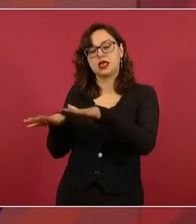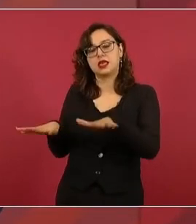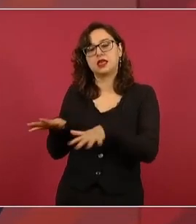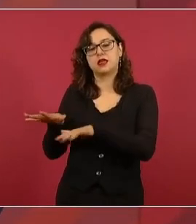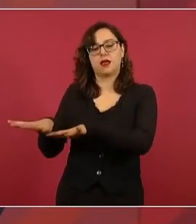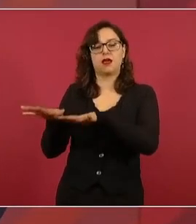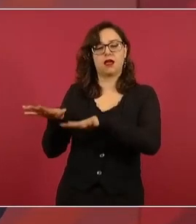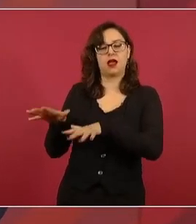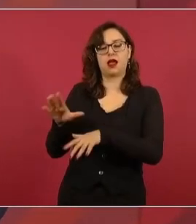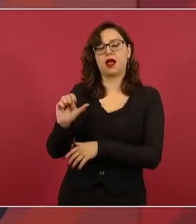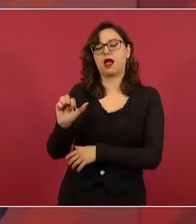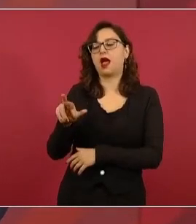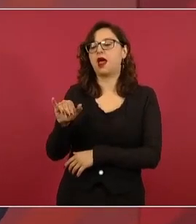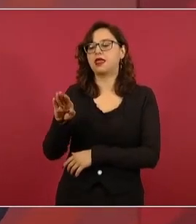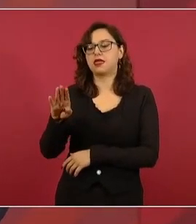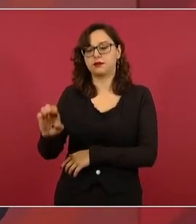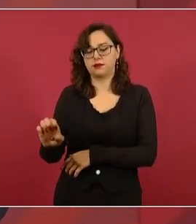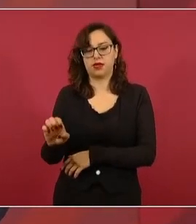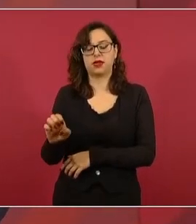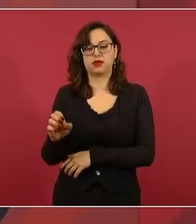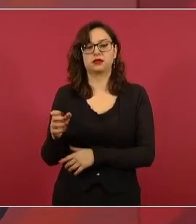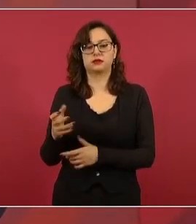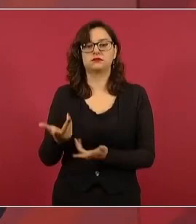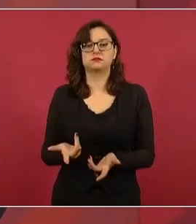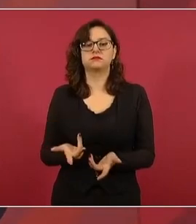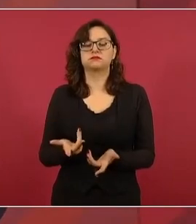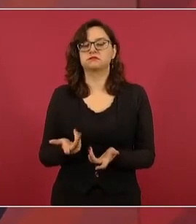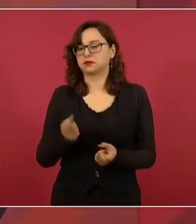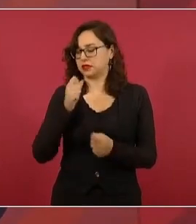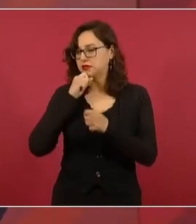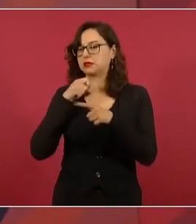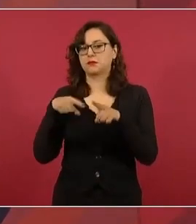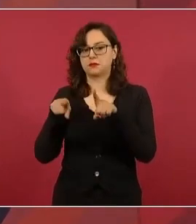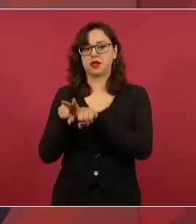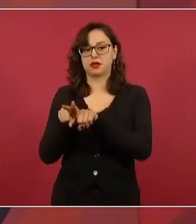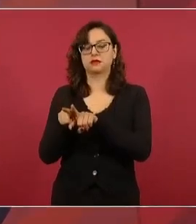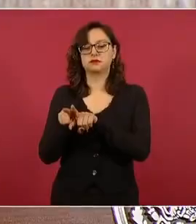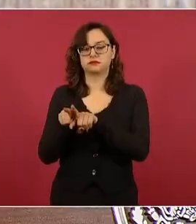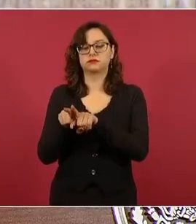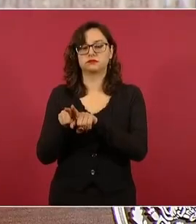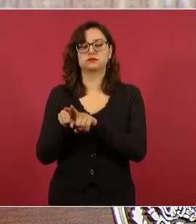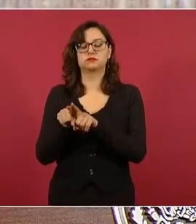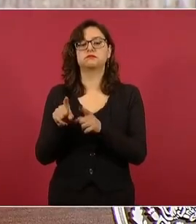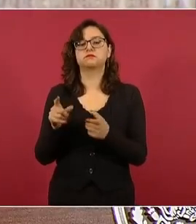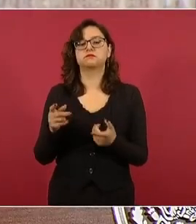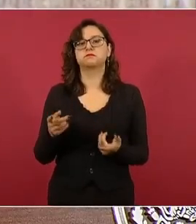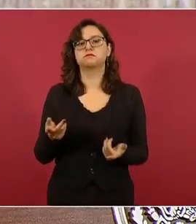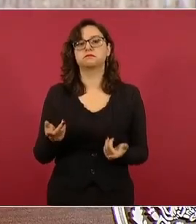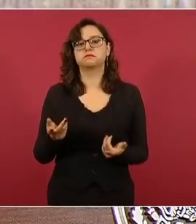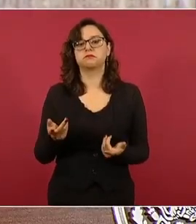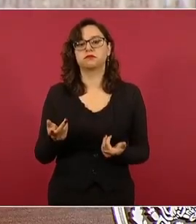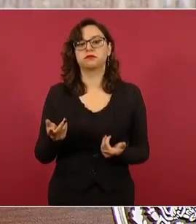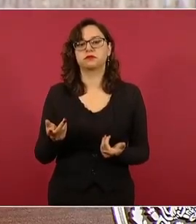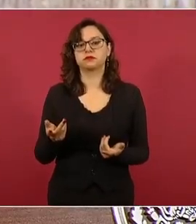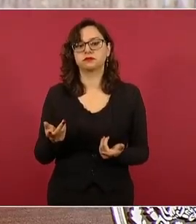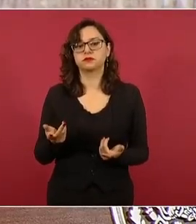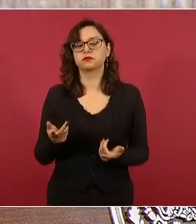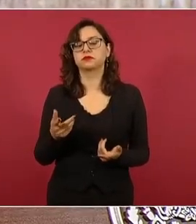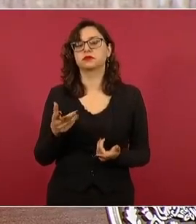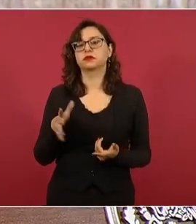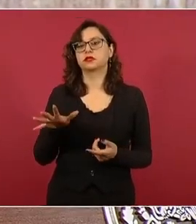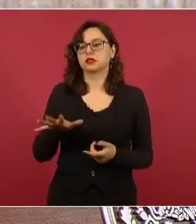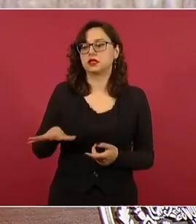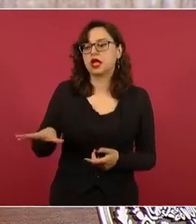corresponda del todo a Yucatán, pero sí Río